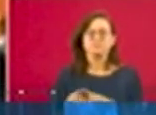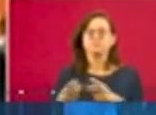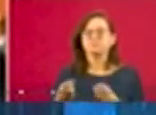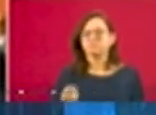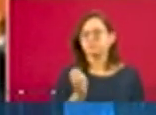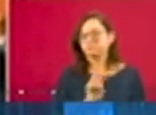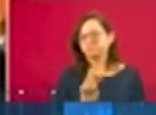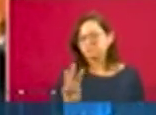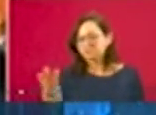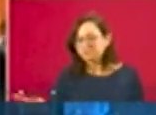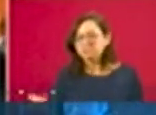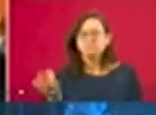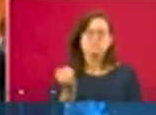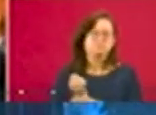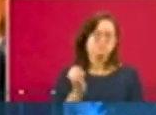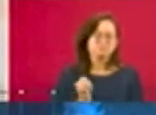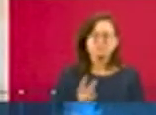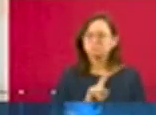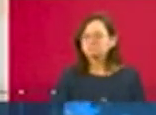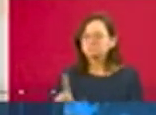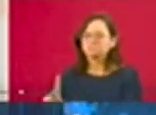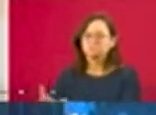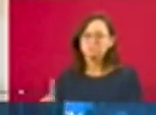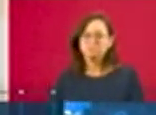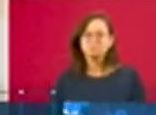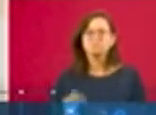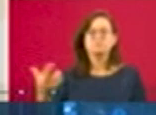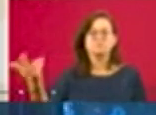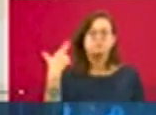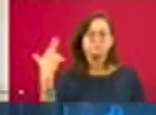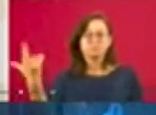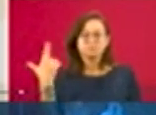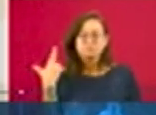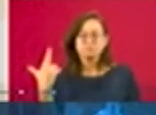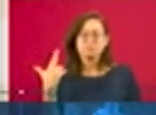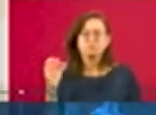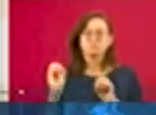página que es muy sencillita, es